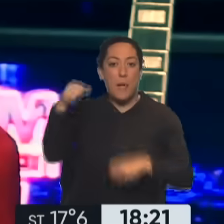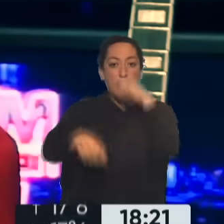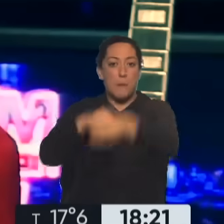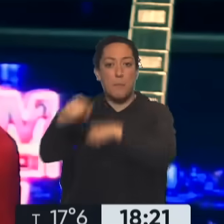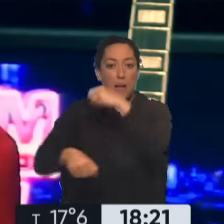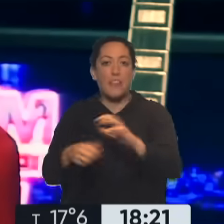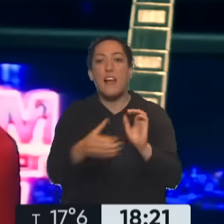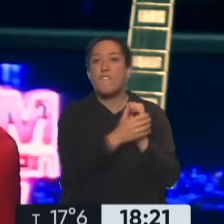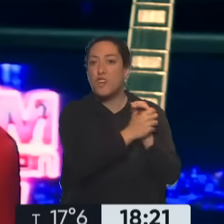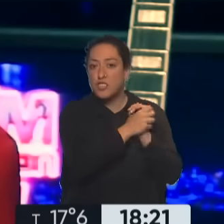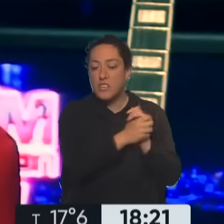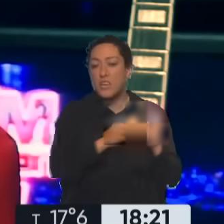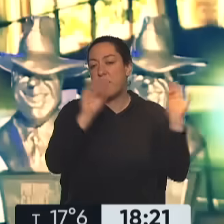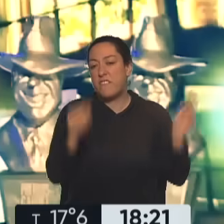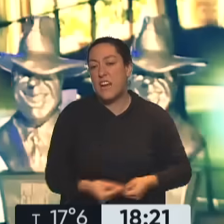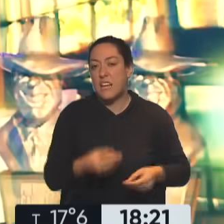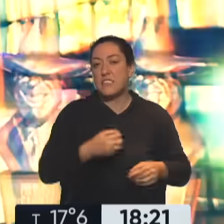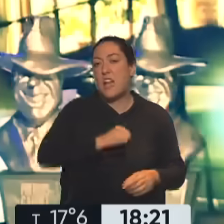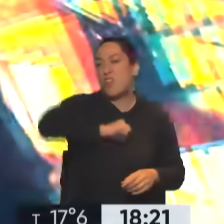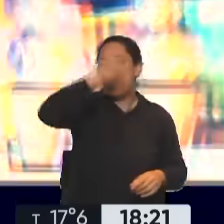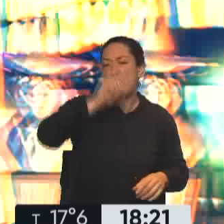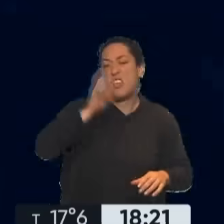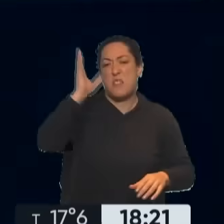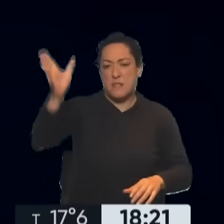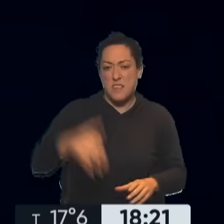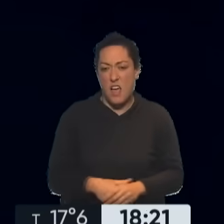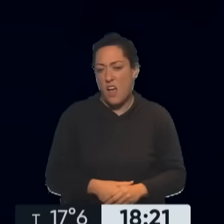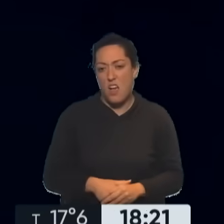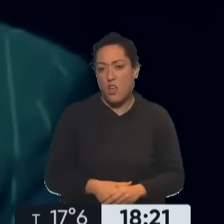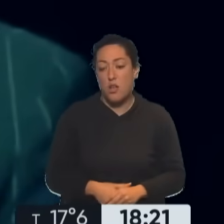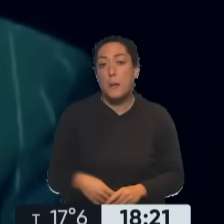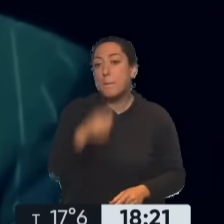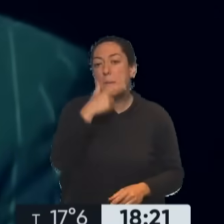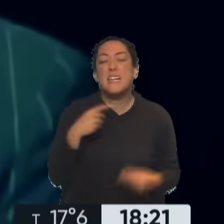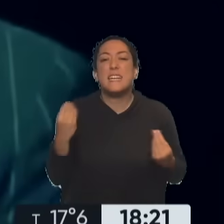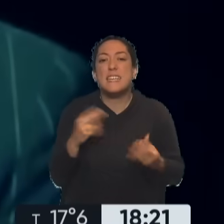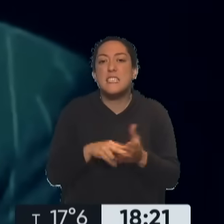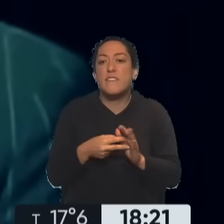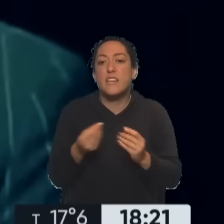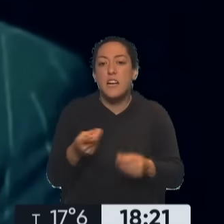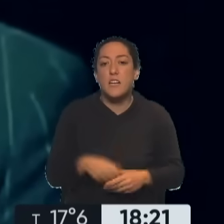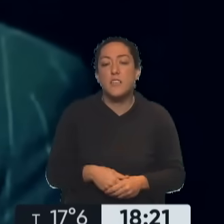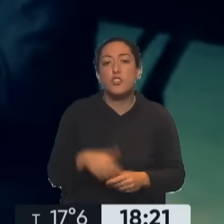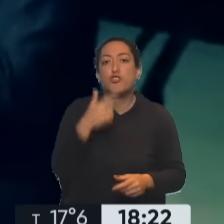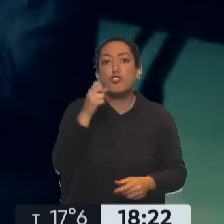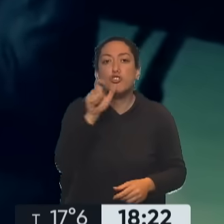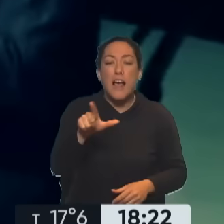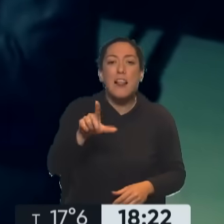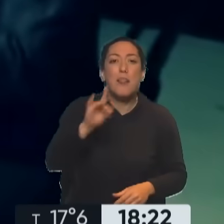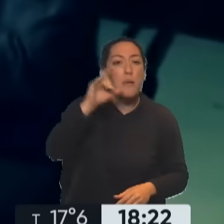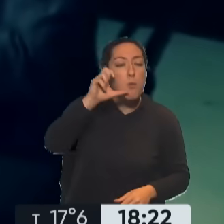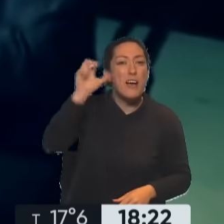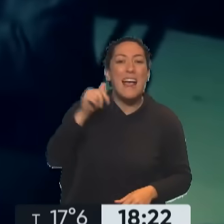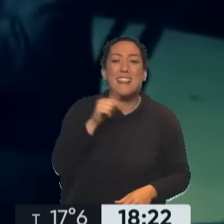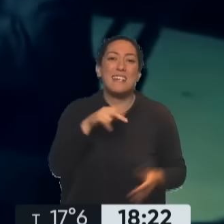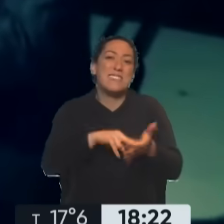Raúl Ricardo Alfonsín, el fracasado hiperinflacionario Chascomús. ¿Qué es Macri? Un socialdemócrata, o sea, es de